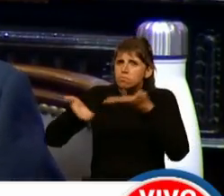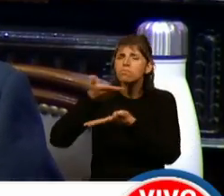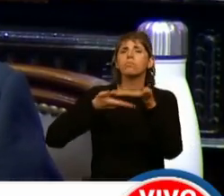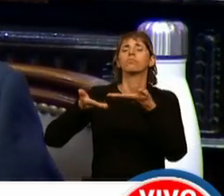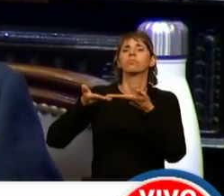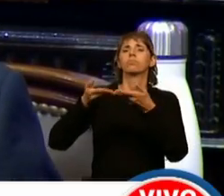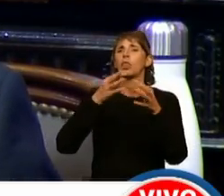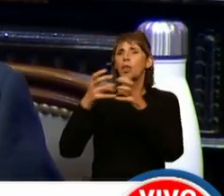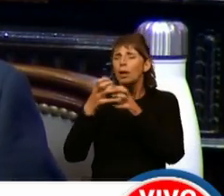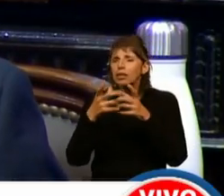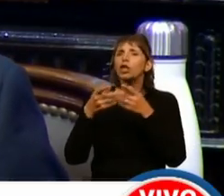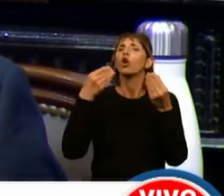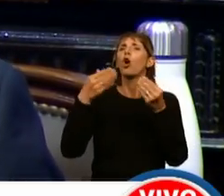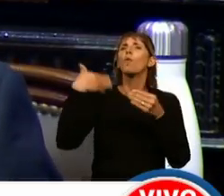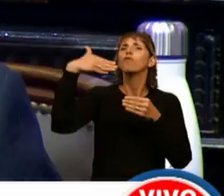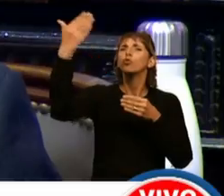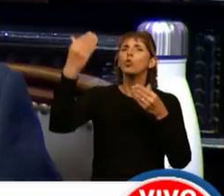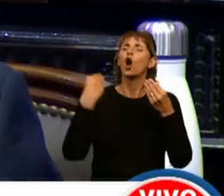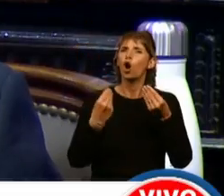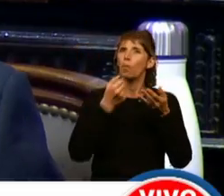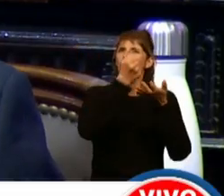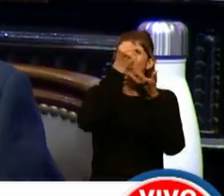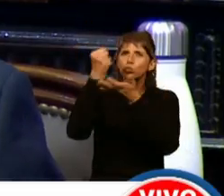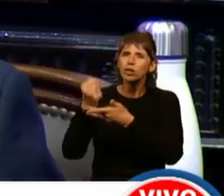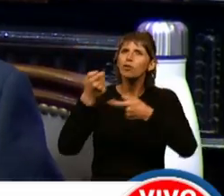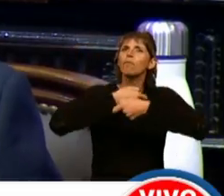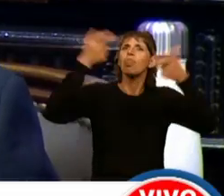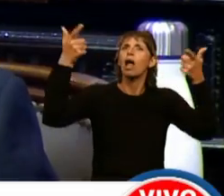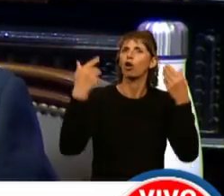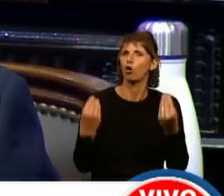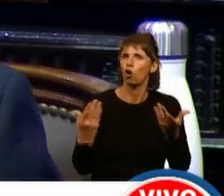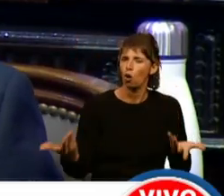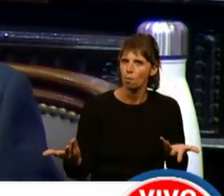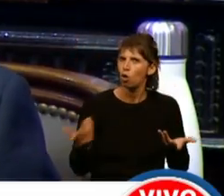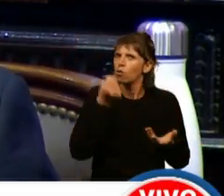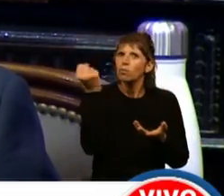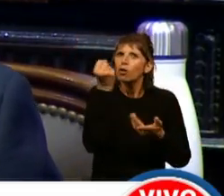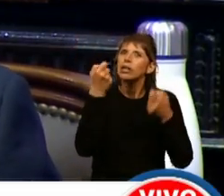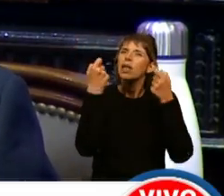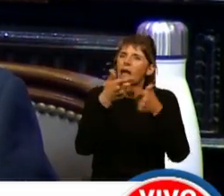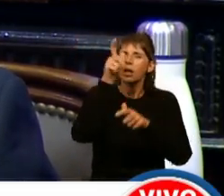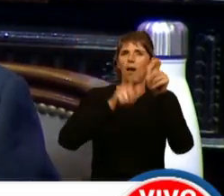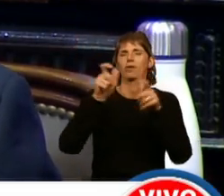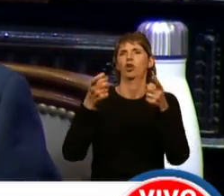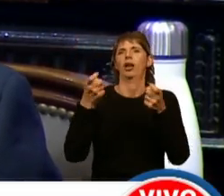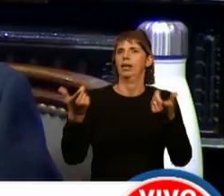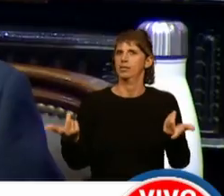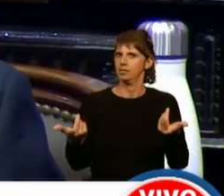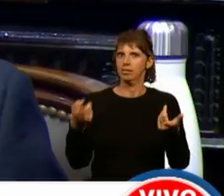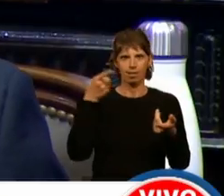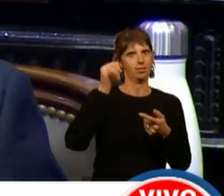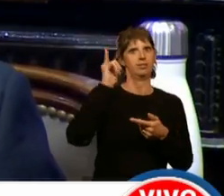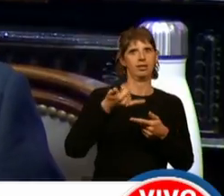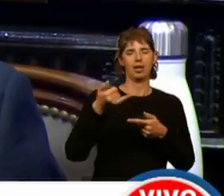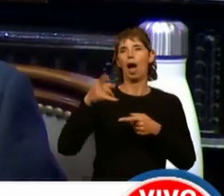la distribución de los subsidios es mucho más justa y llega absolutamente a quienes lo necesitan y no a quienes no lo necesitan